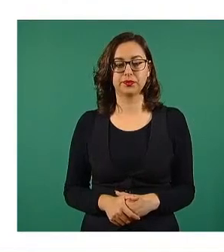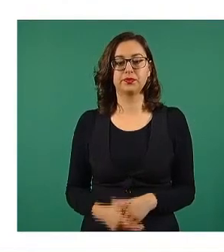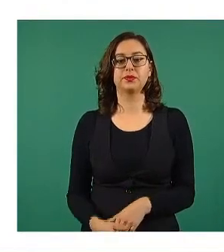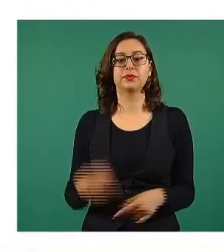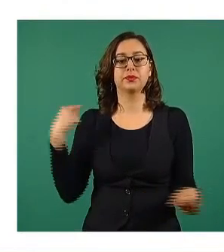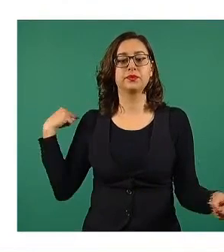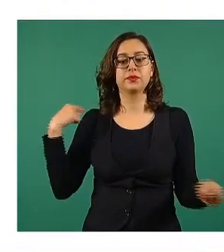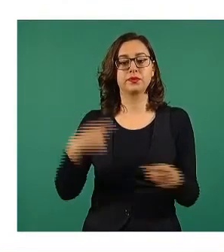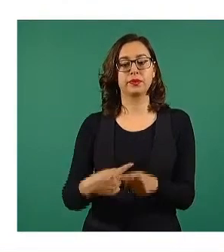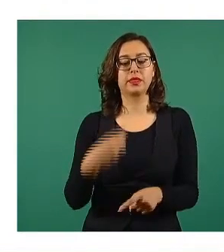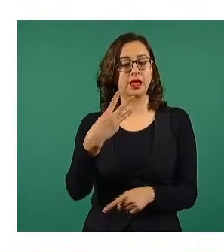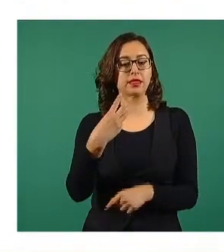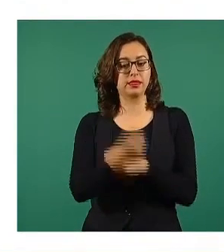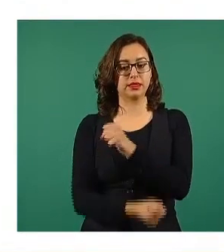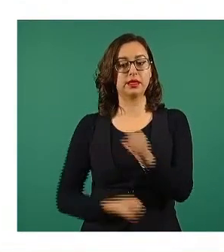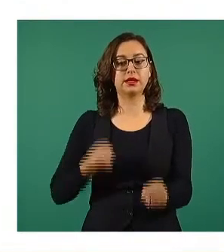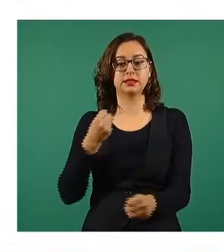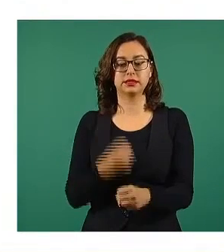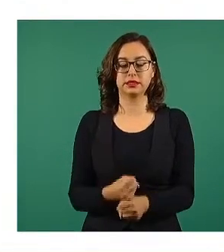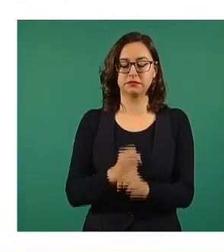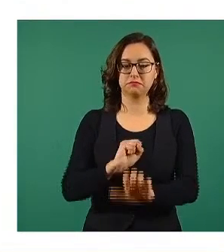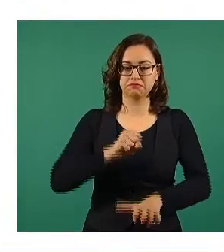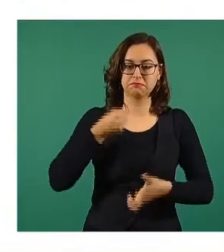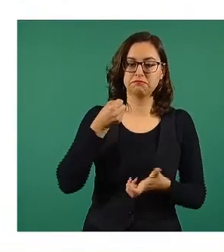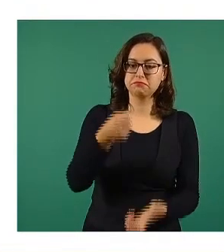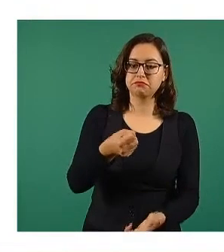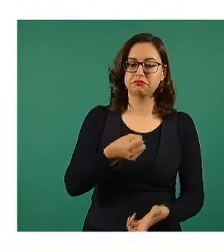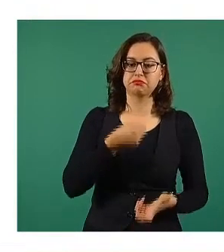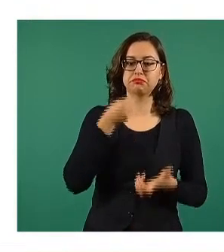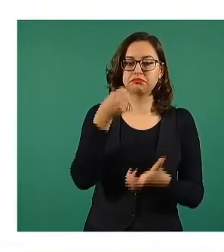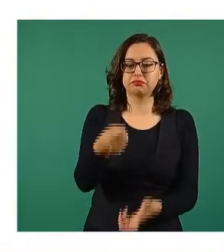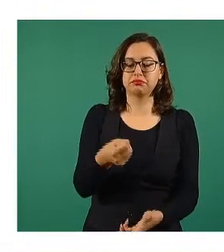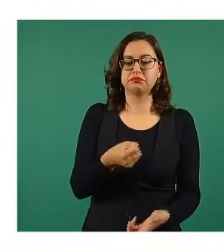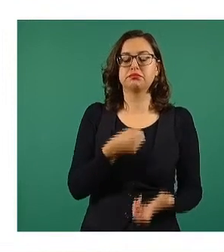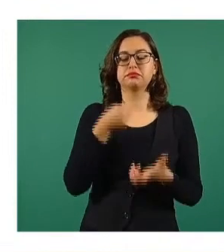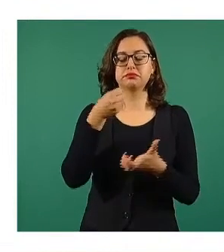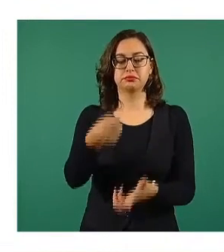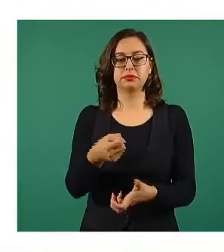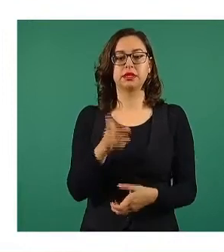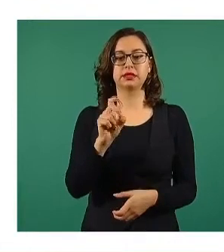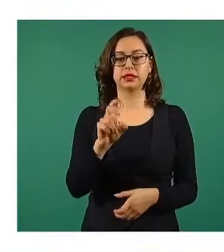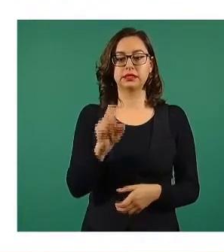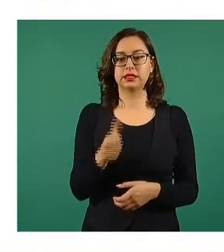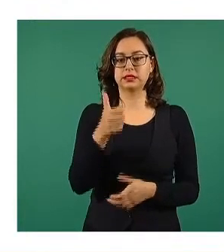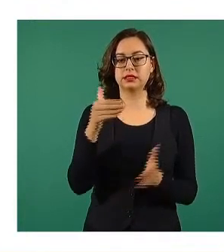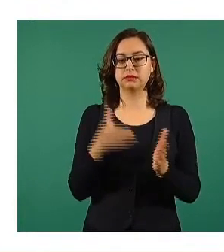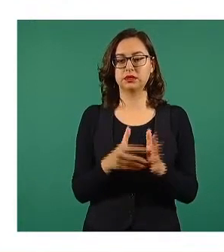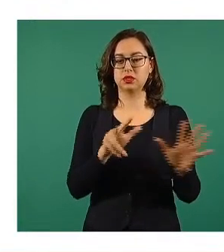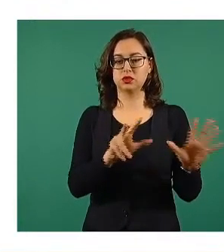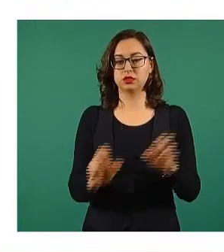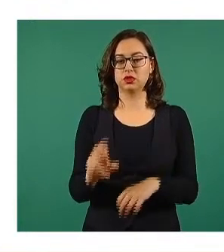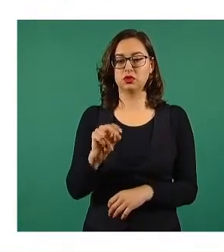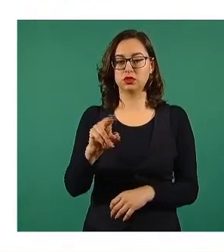invertido en el bienestar de las personas con discapacidad